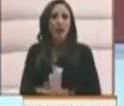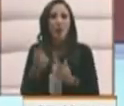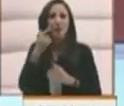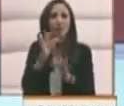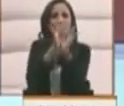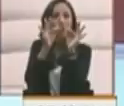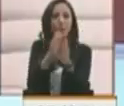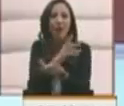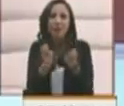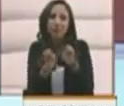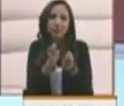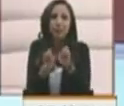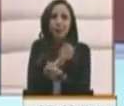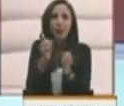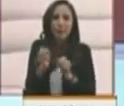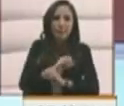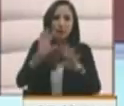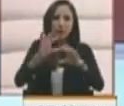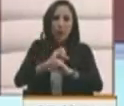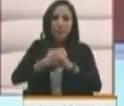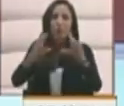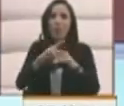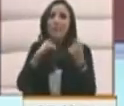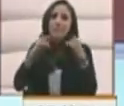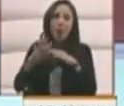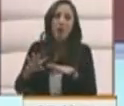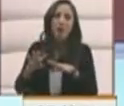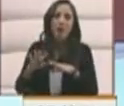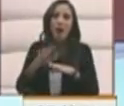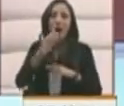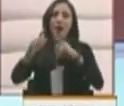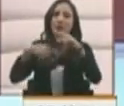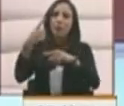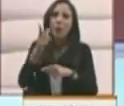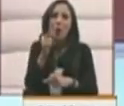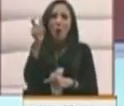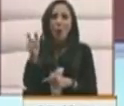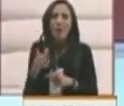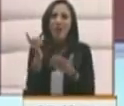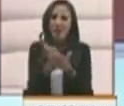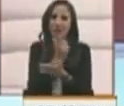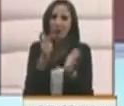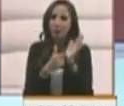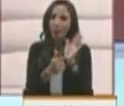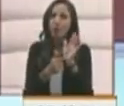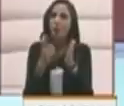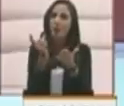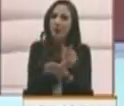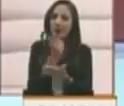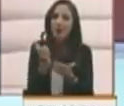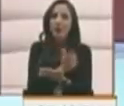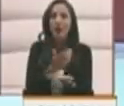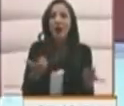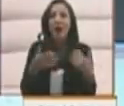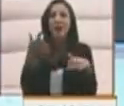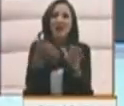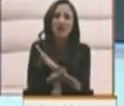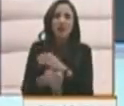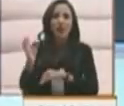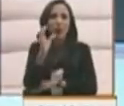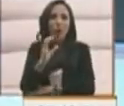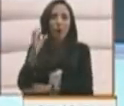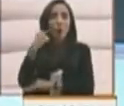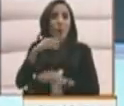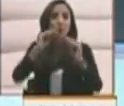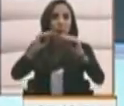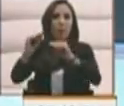ciencia ficción. Después de la publicación de otro de nuestros libros, la cuestión colombo-venezolana, donde